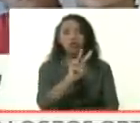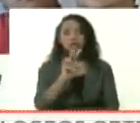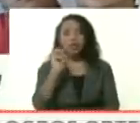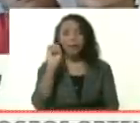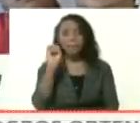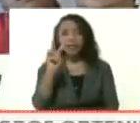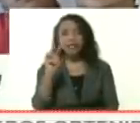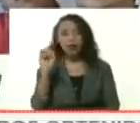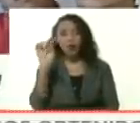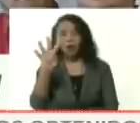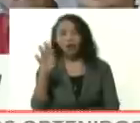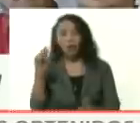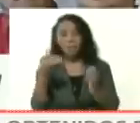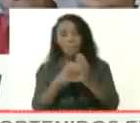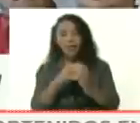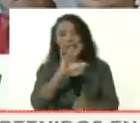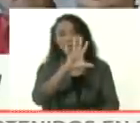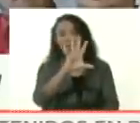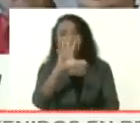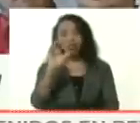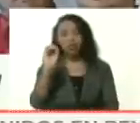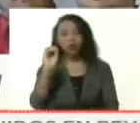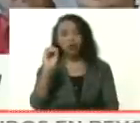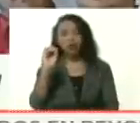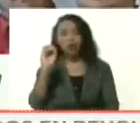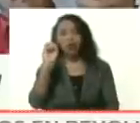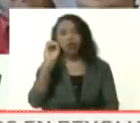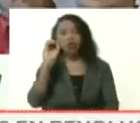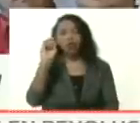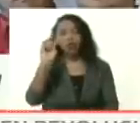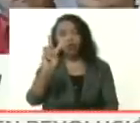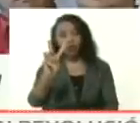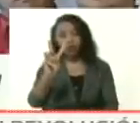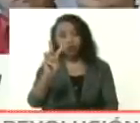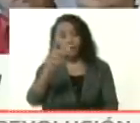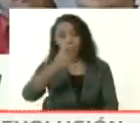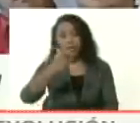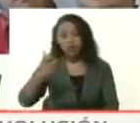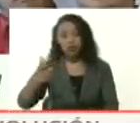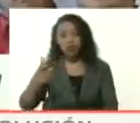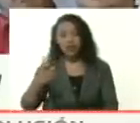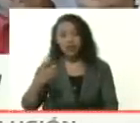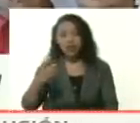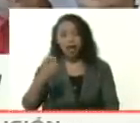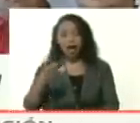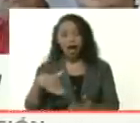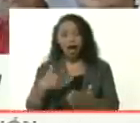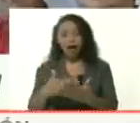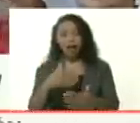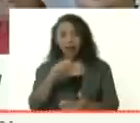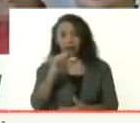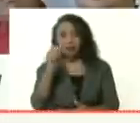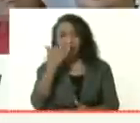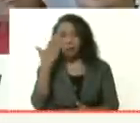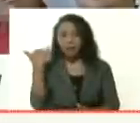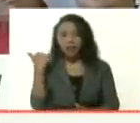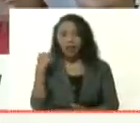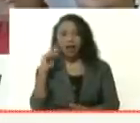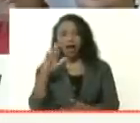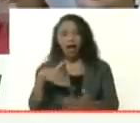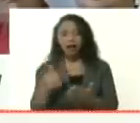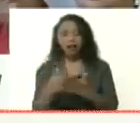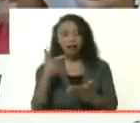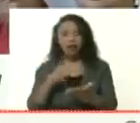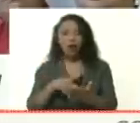224.502 personas a la cifra que teníamos la semana anterior, para llegar a un total de